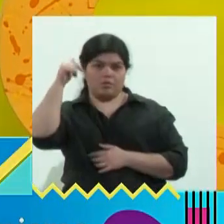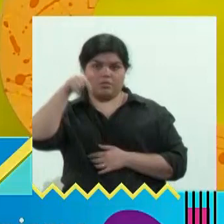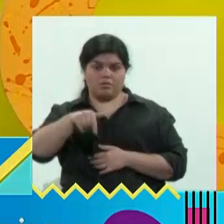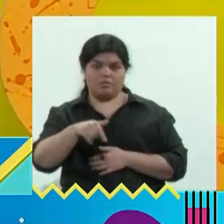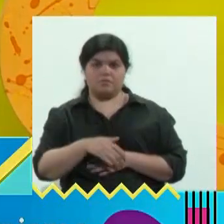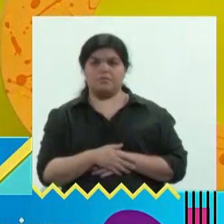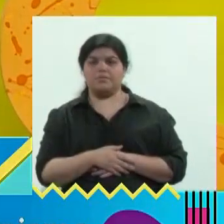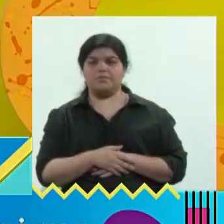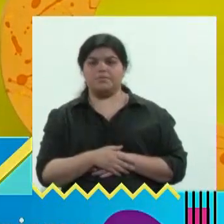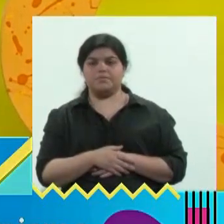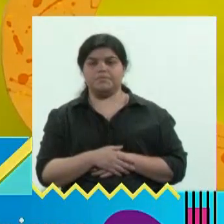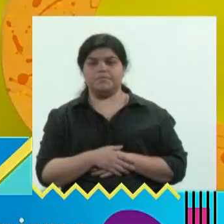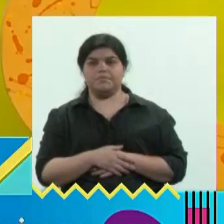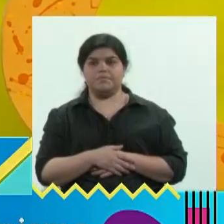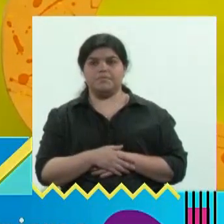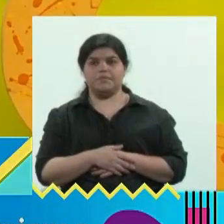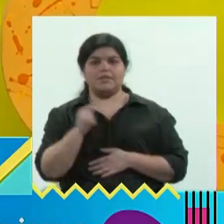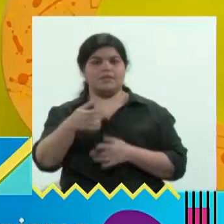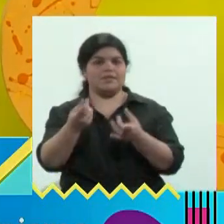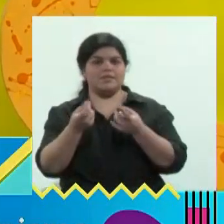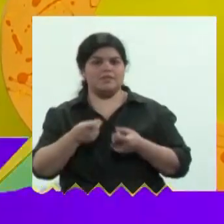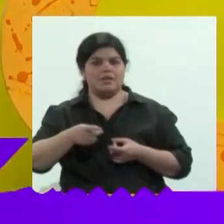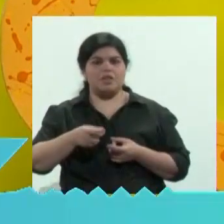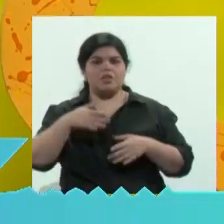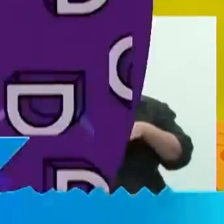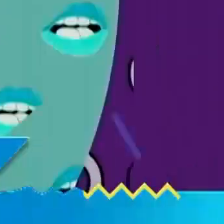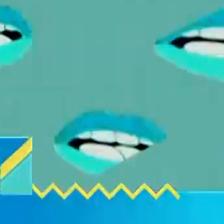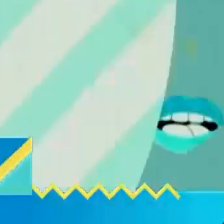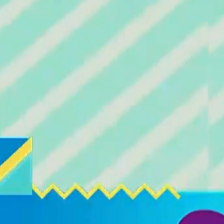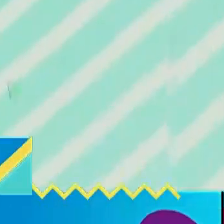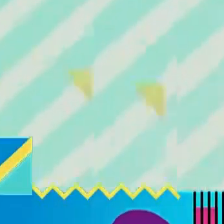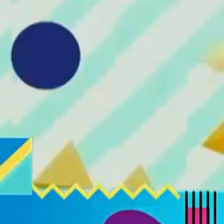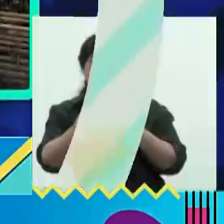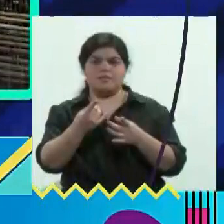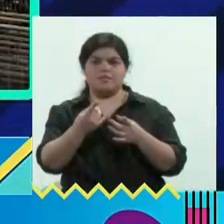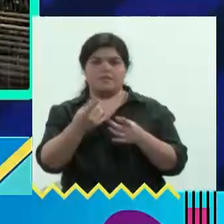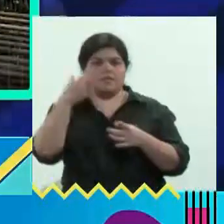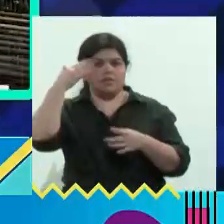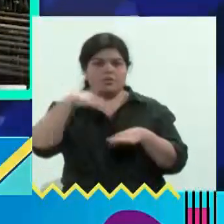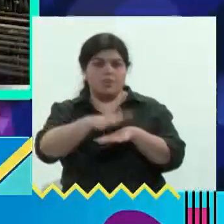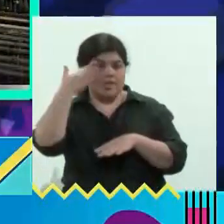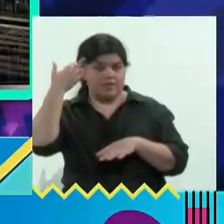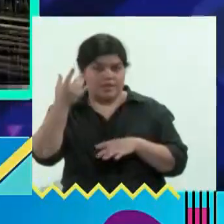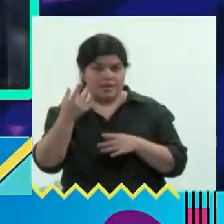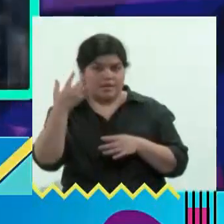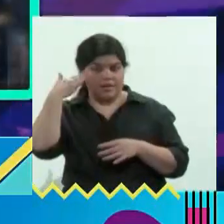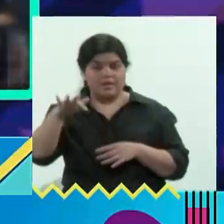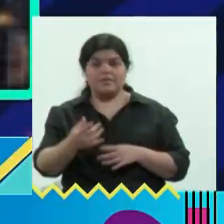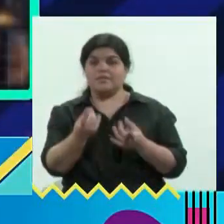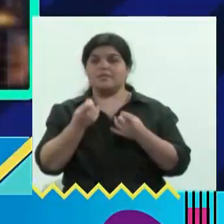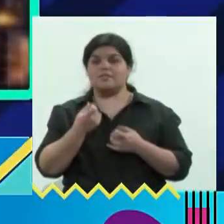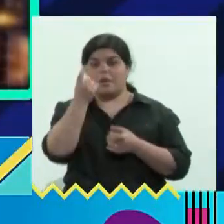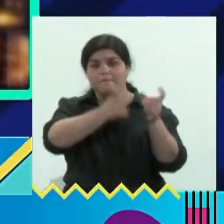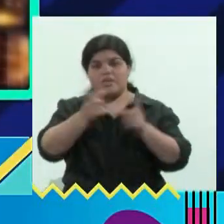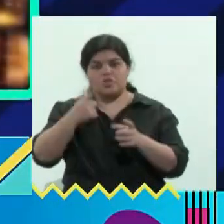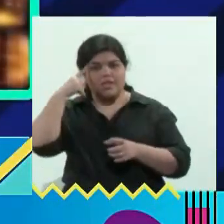que necesitamos tener, para tener una ciudad inteligente, es ciudadanos inteligentes. Eso es muy importante, ¿no? Entonces,